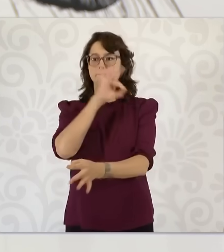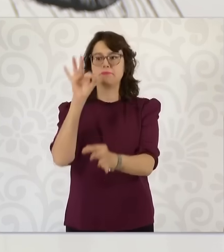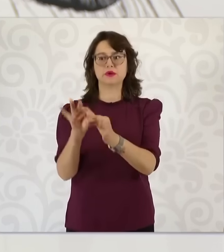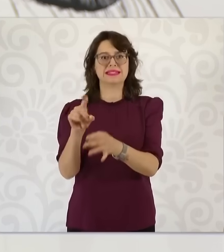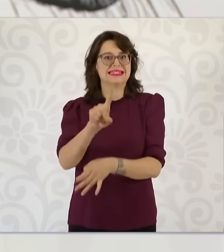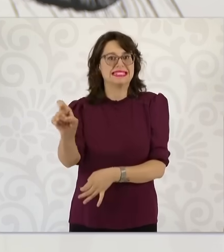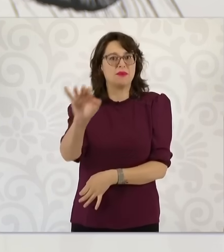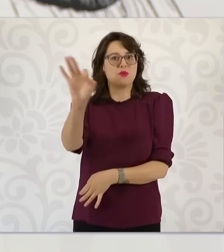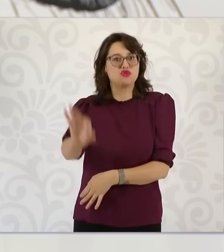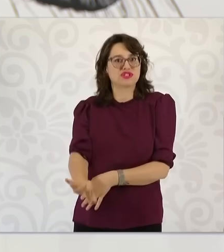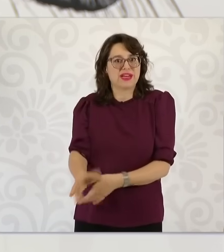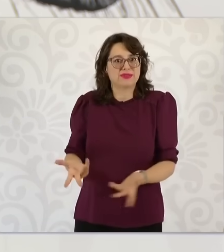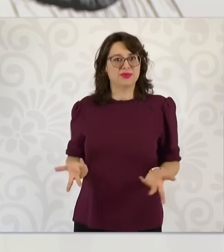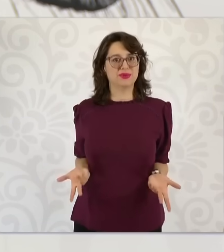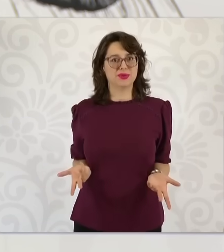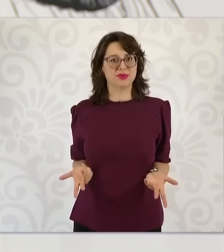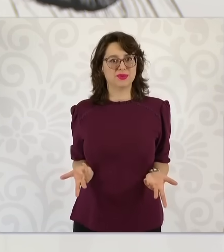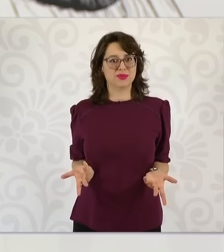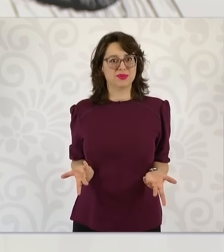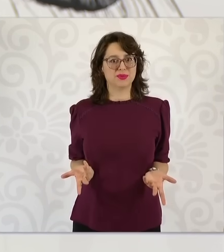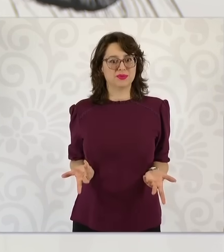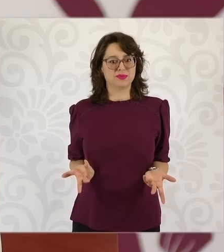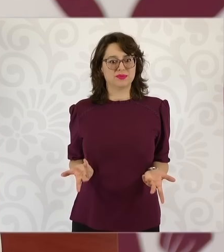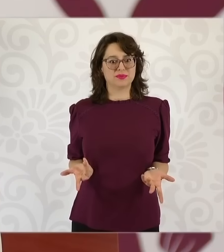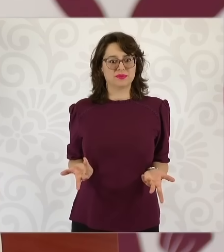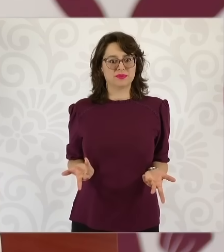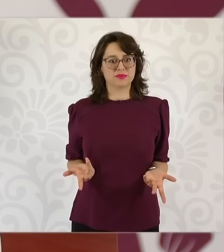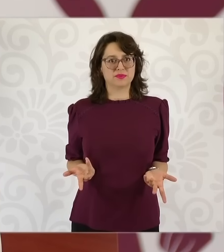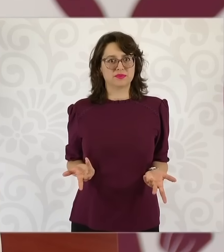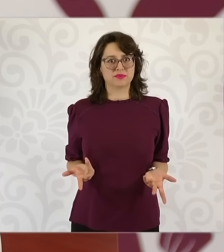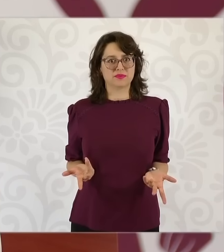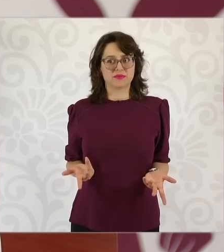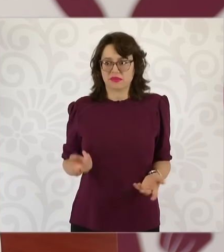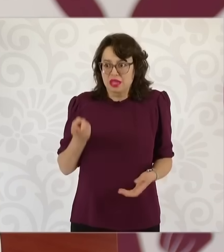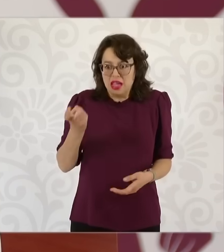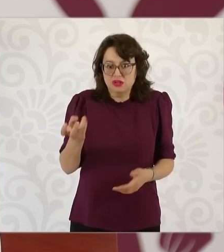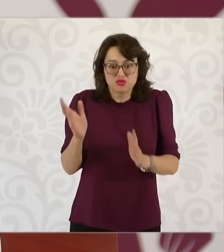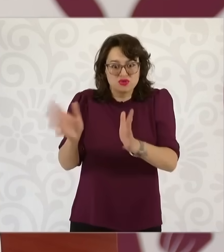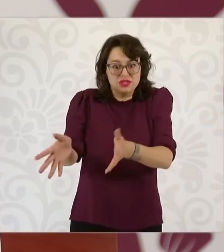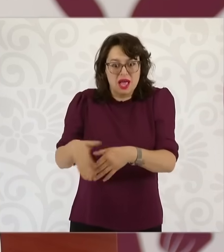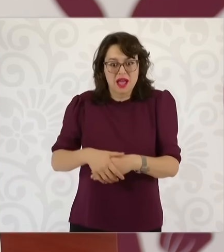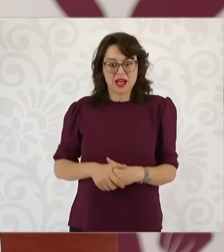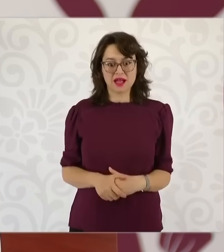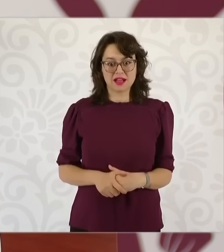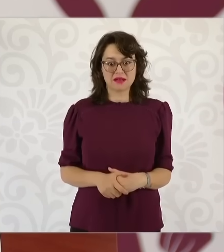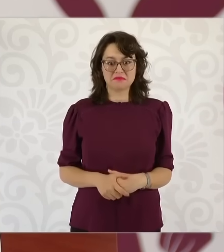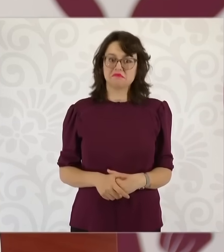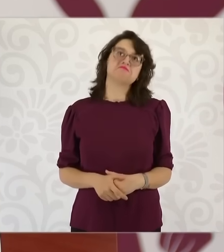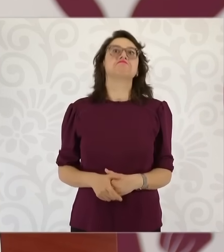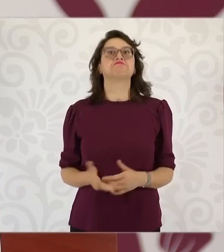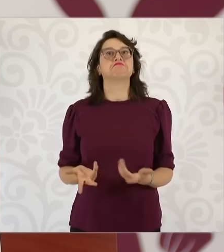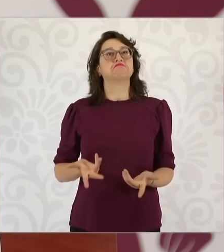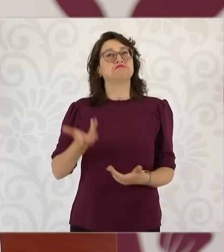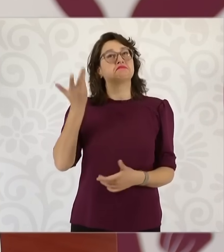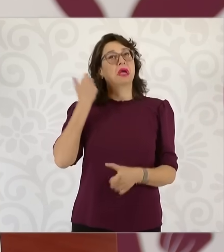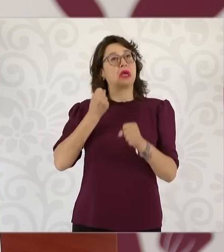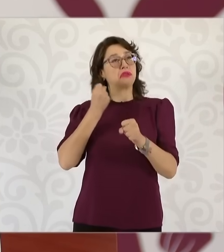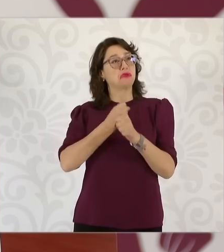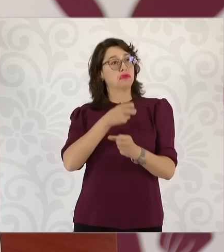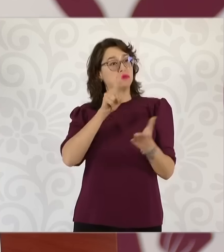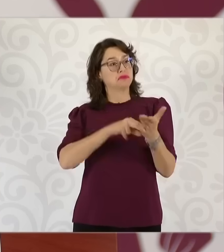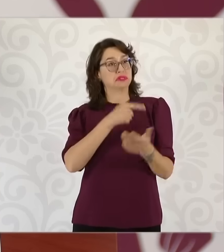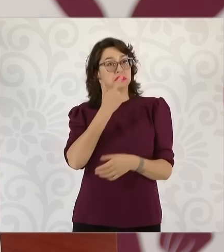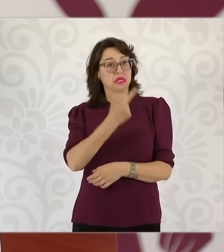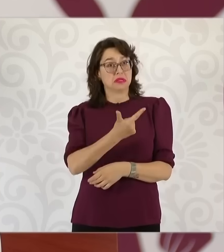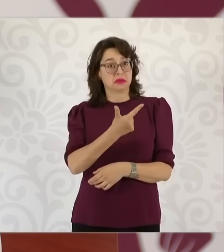pues es equivalente en términos del monto de la pensión a lo que era la ley anterior, incluso es